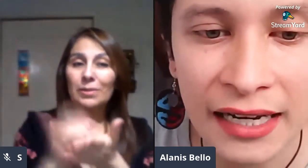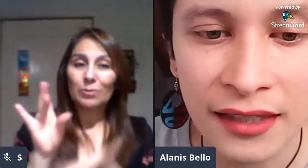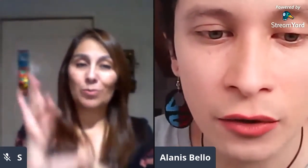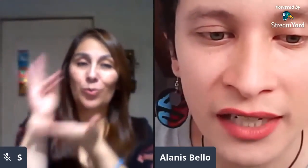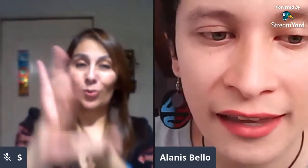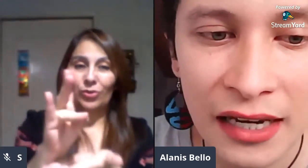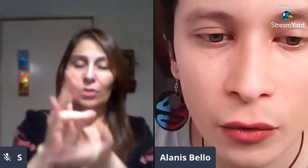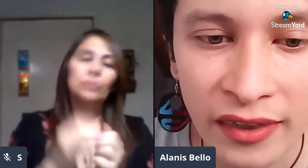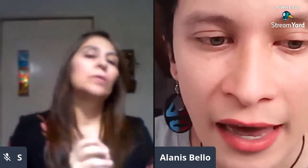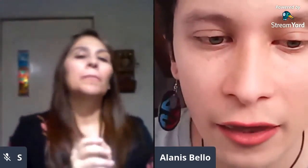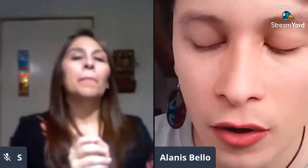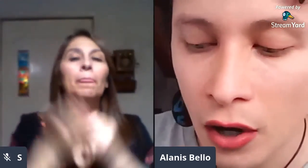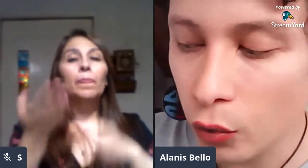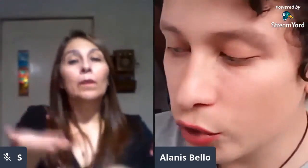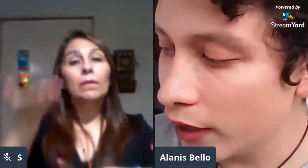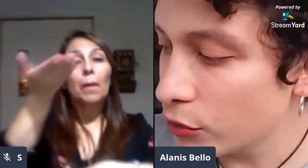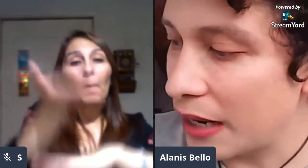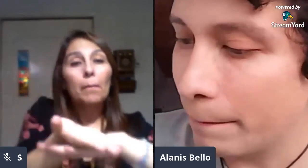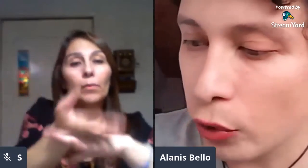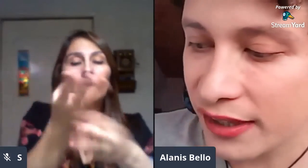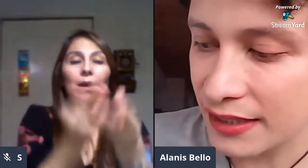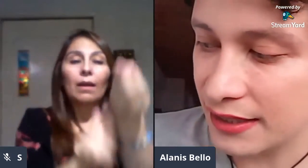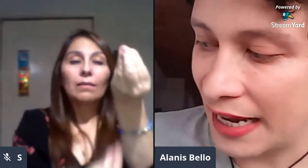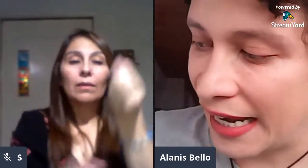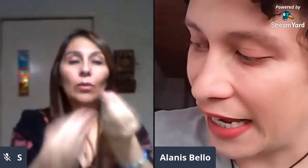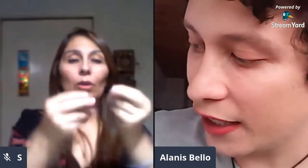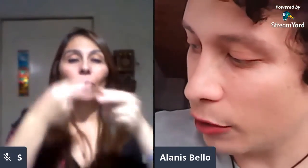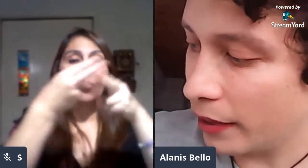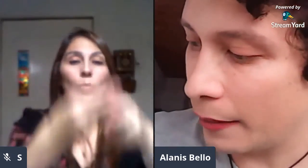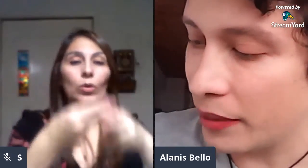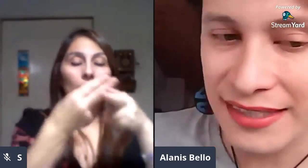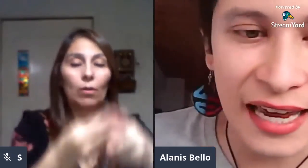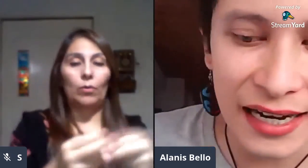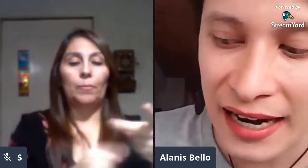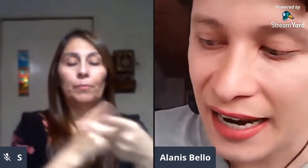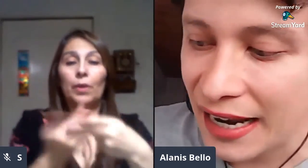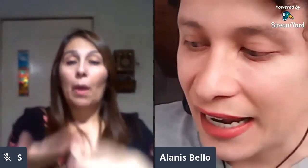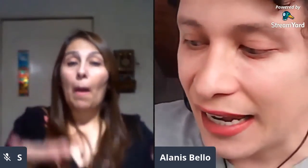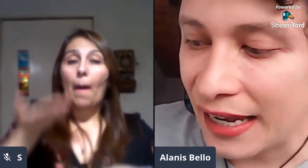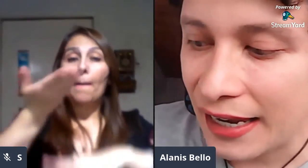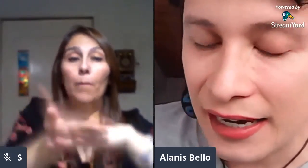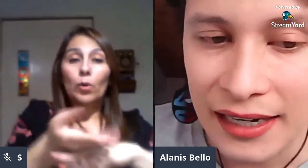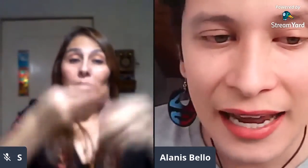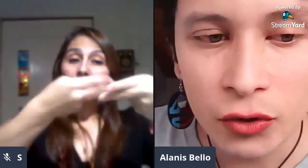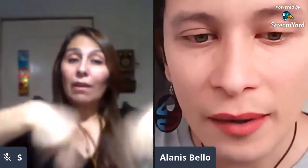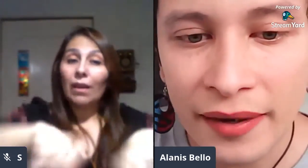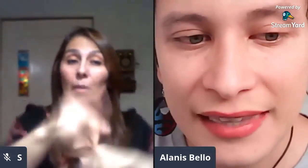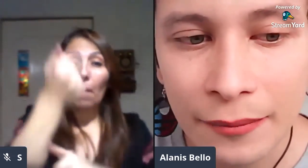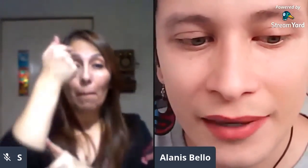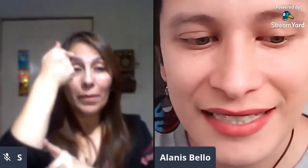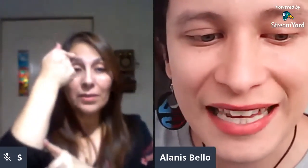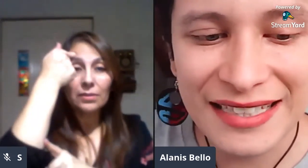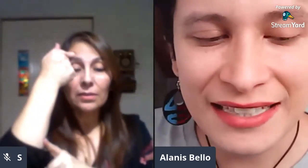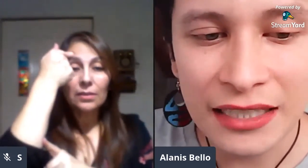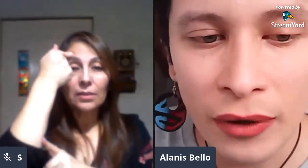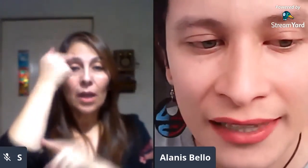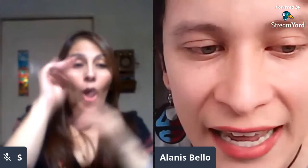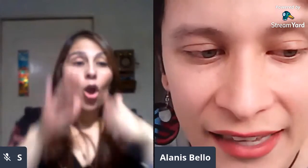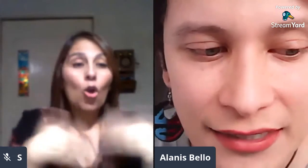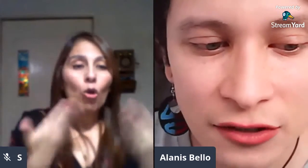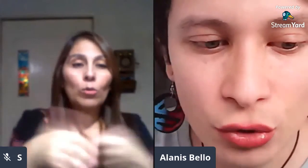aportes de la categoría del cuidado, uno de los aportes del género para pensar la actual pandemia es